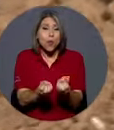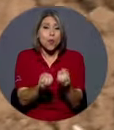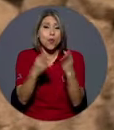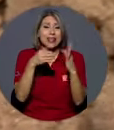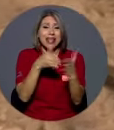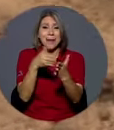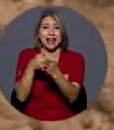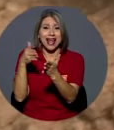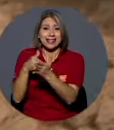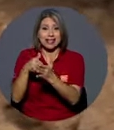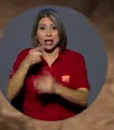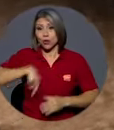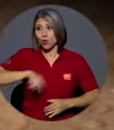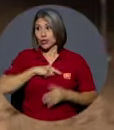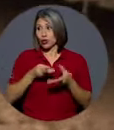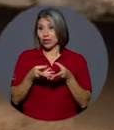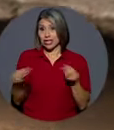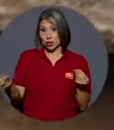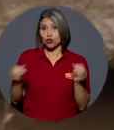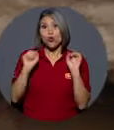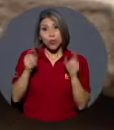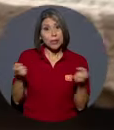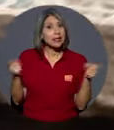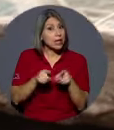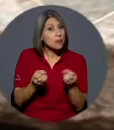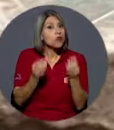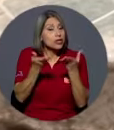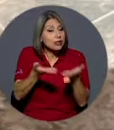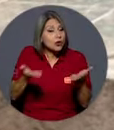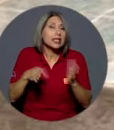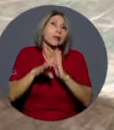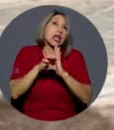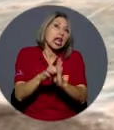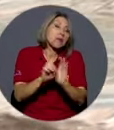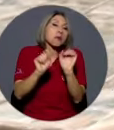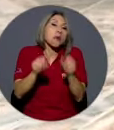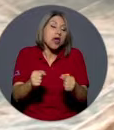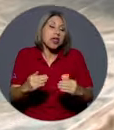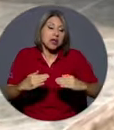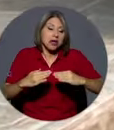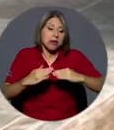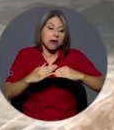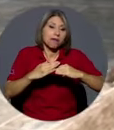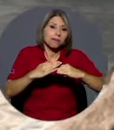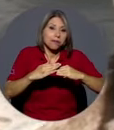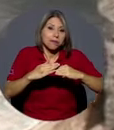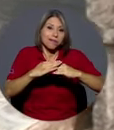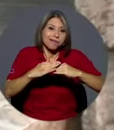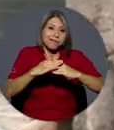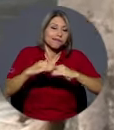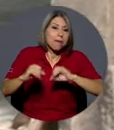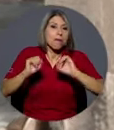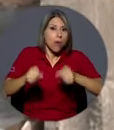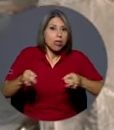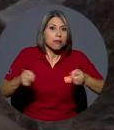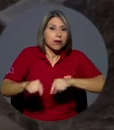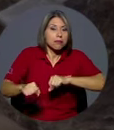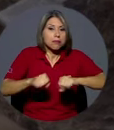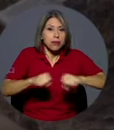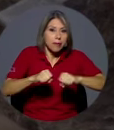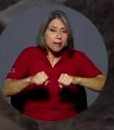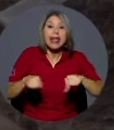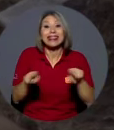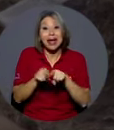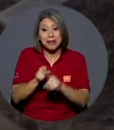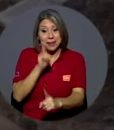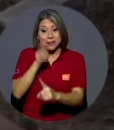es importante decir que nuestros territorios son multiamenaza. Entonces el mismo espacio que puede verse afectado por una falla sísmica o un evento sísmico, puede